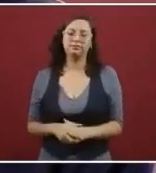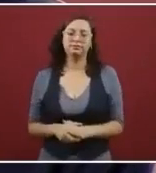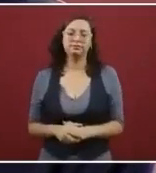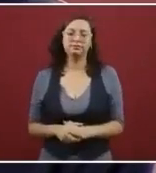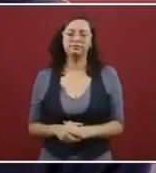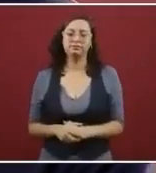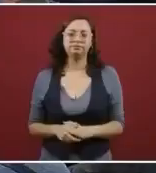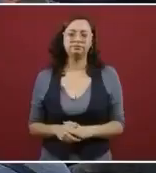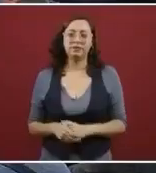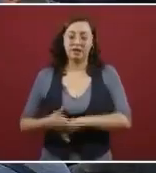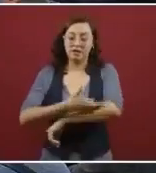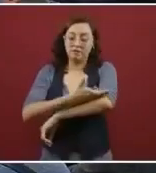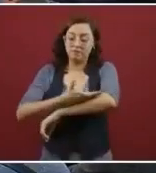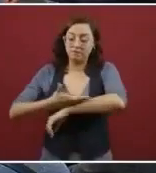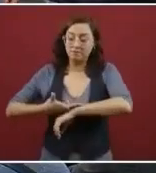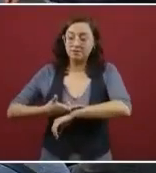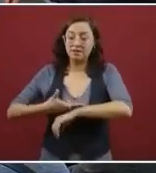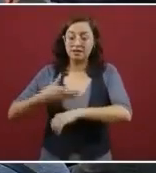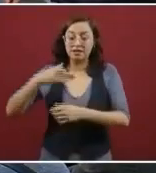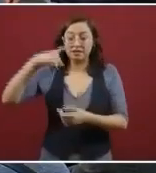La familia mexicana es muy fraterna,